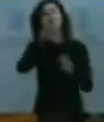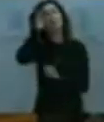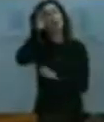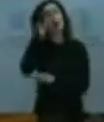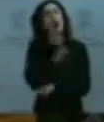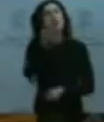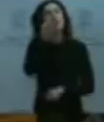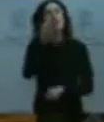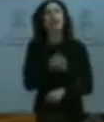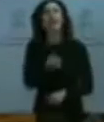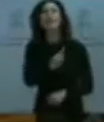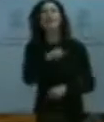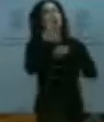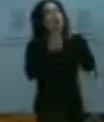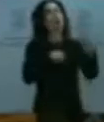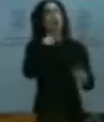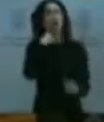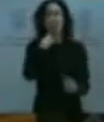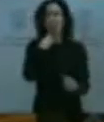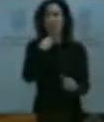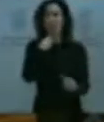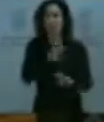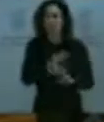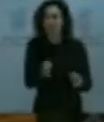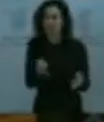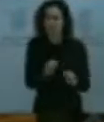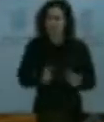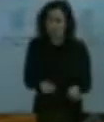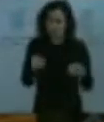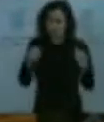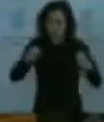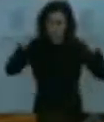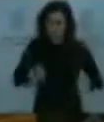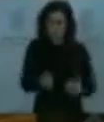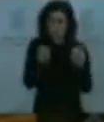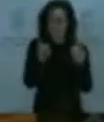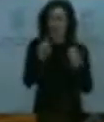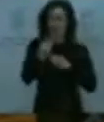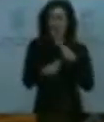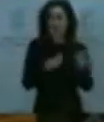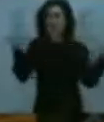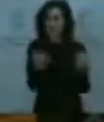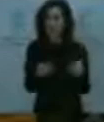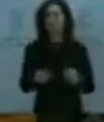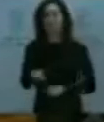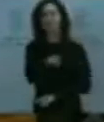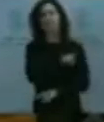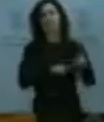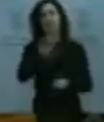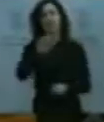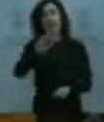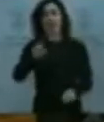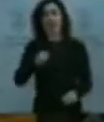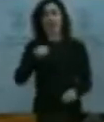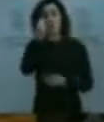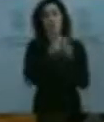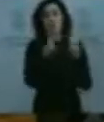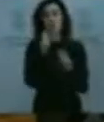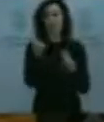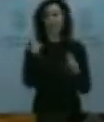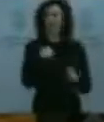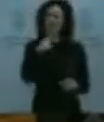Necesitamos conocer qué van a hacer. El problema del ERA, yo creo que ya se lo hemos dicho en alguna que otra ocasión, no es un